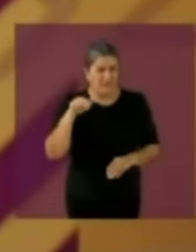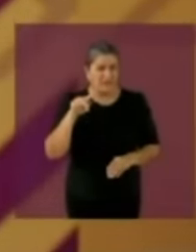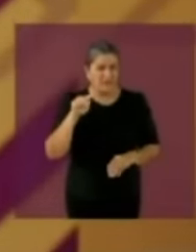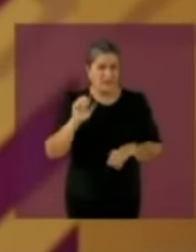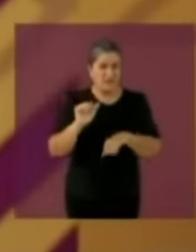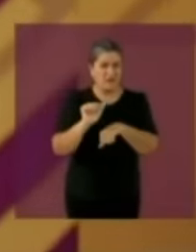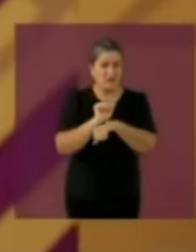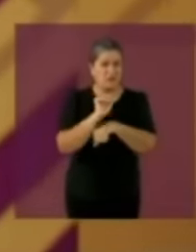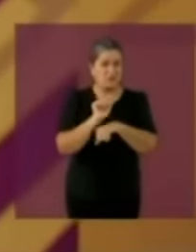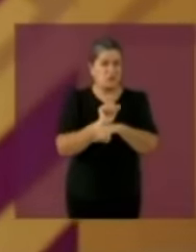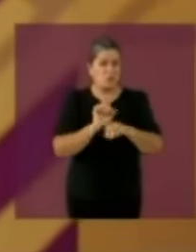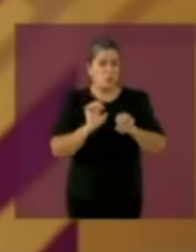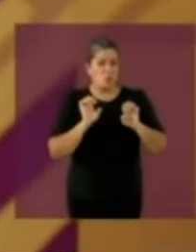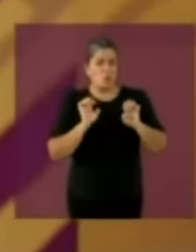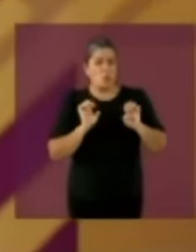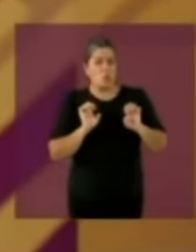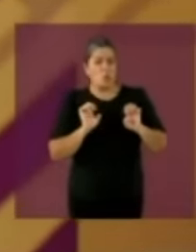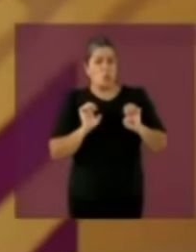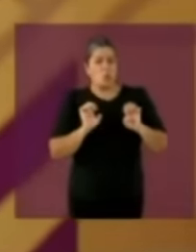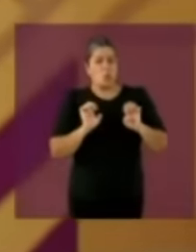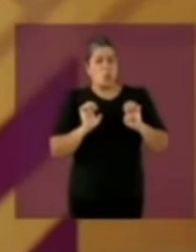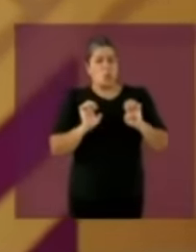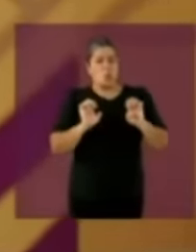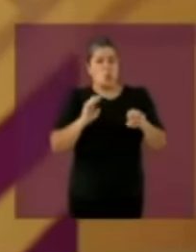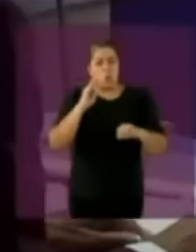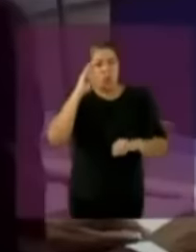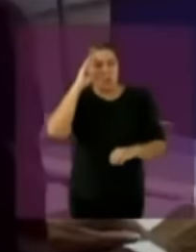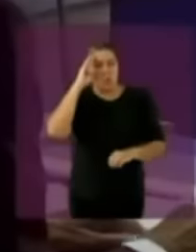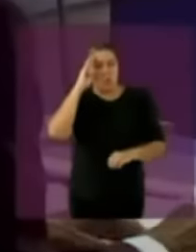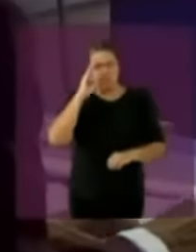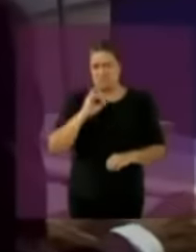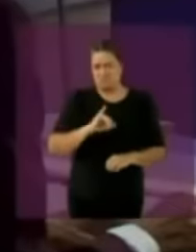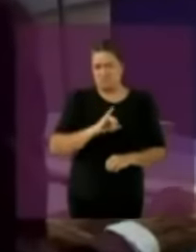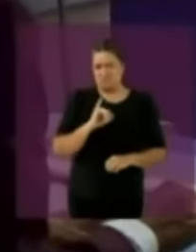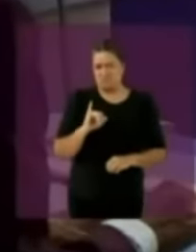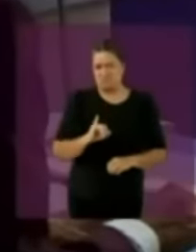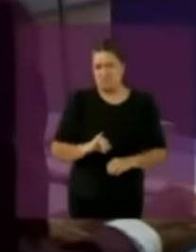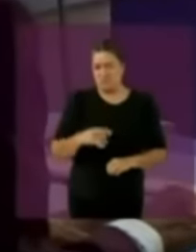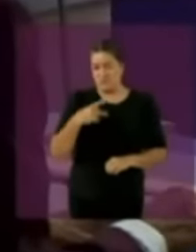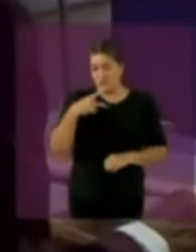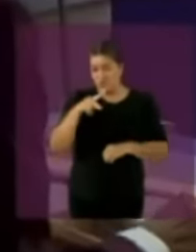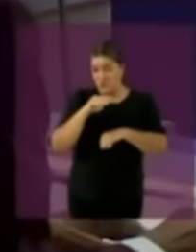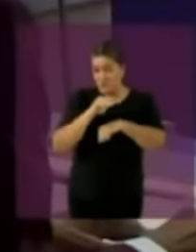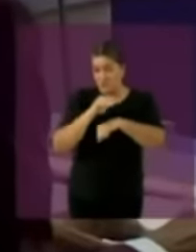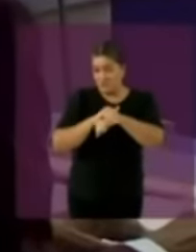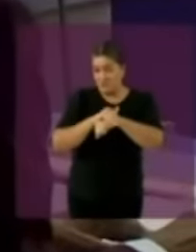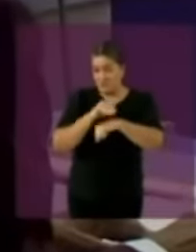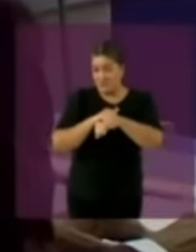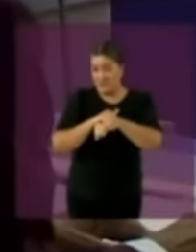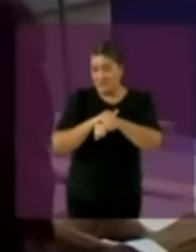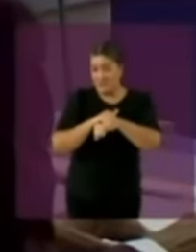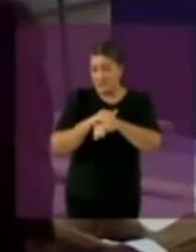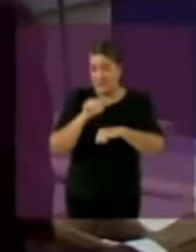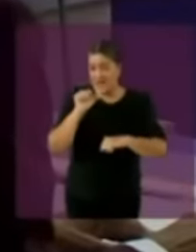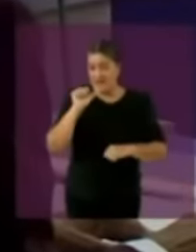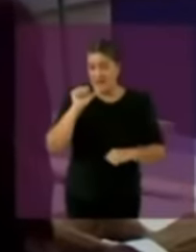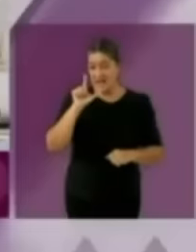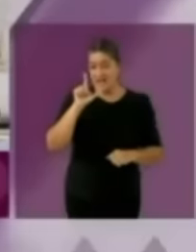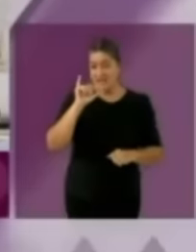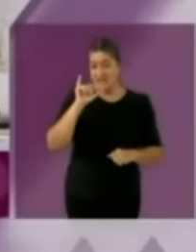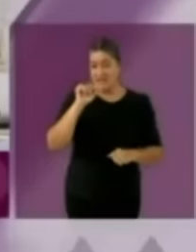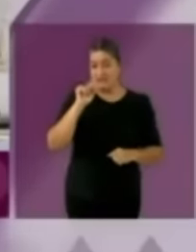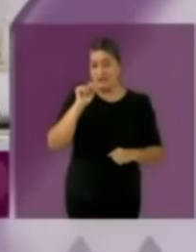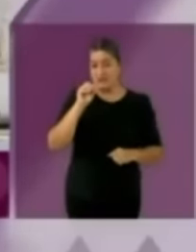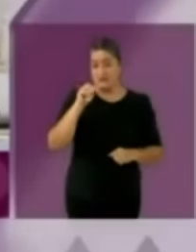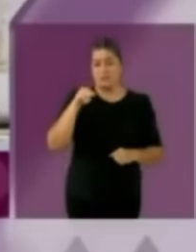le genera a Xóchitl Gálvez ser exhibida, por ejemplo, en esa fotografía. Esa foto con Alito es terrible.